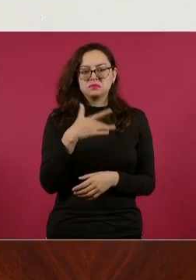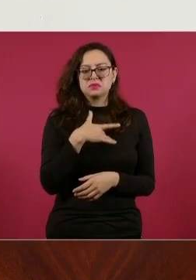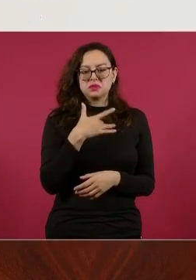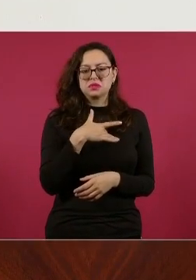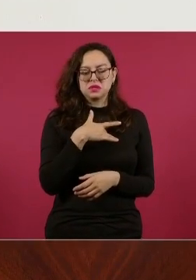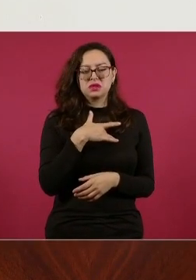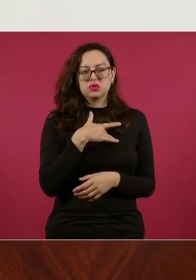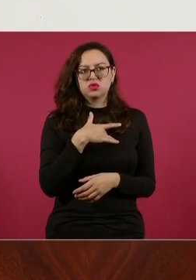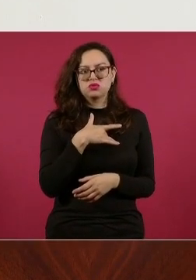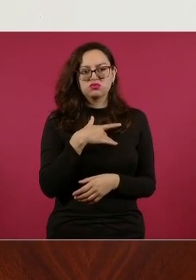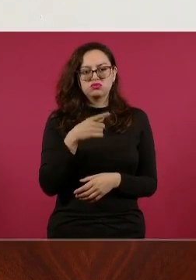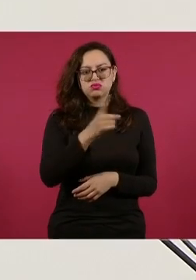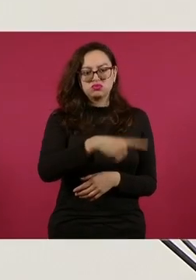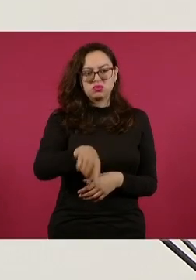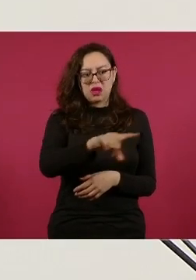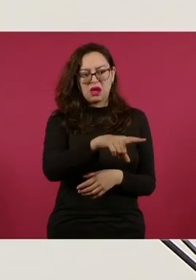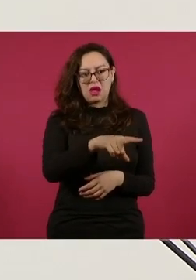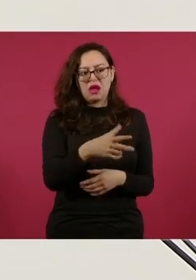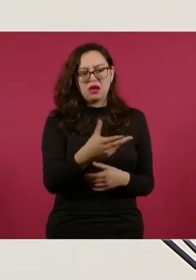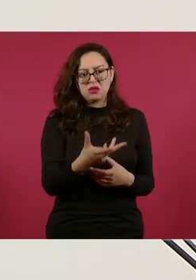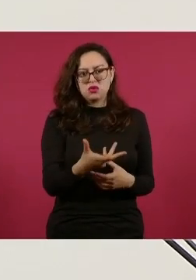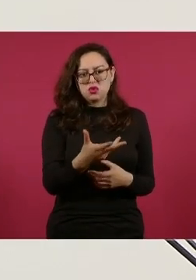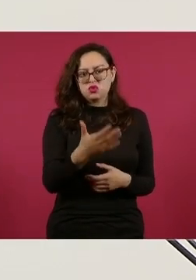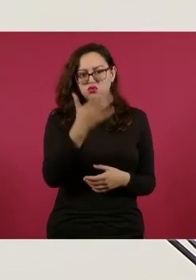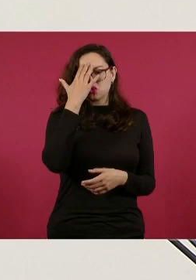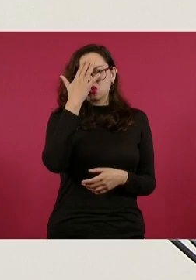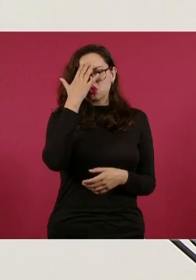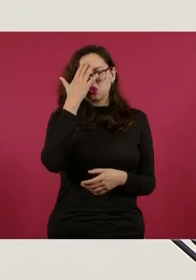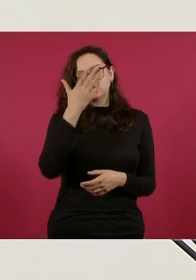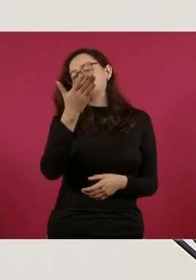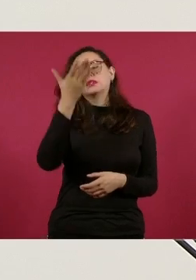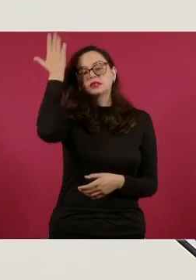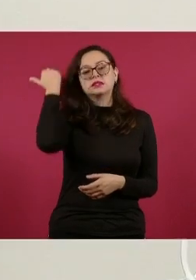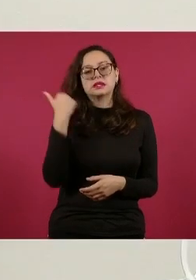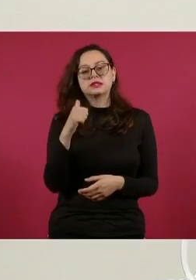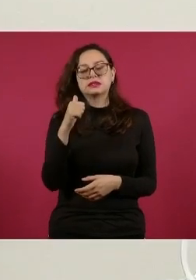saben lo que fue el padre Carlitos,